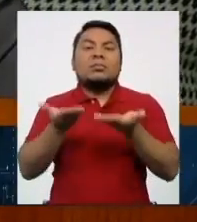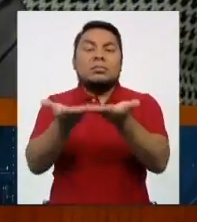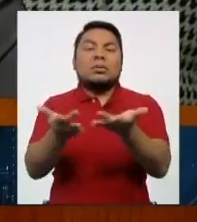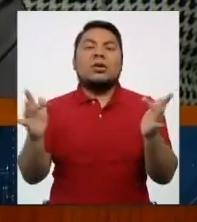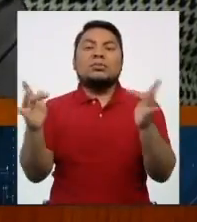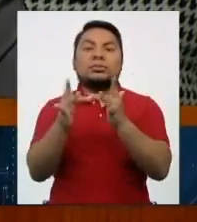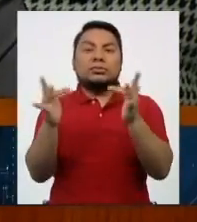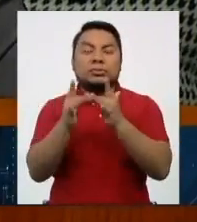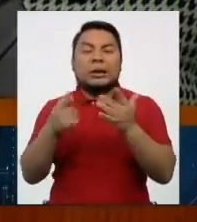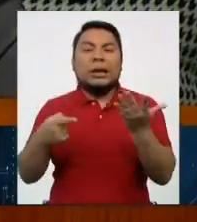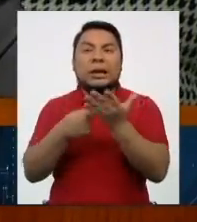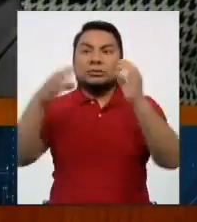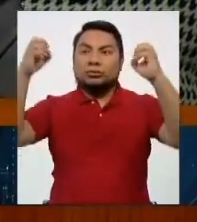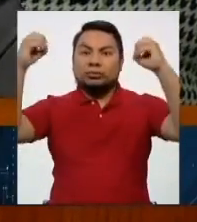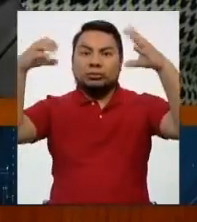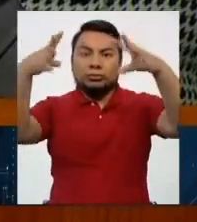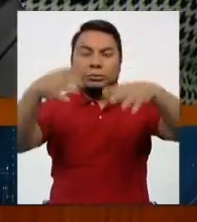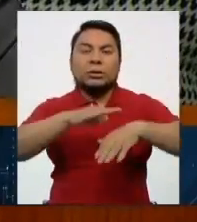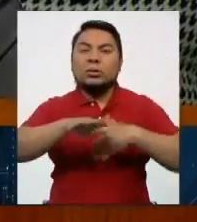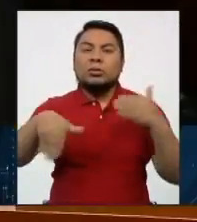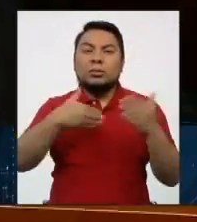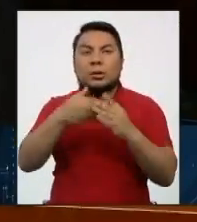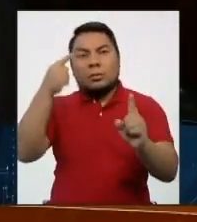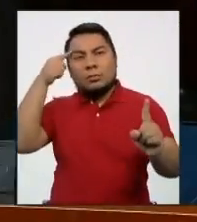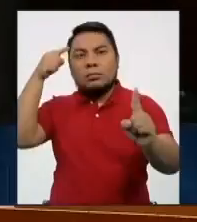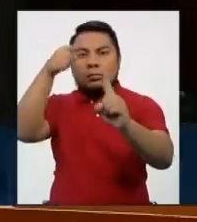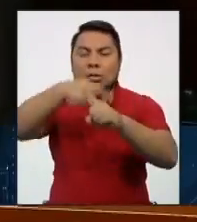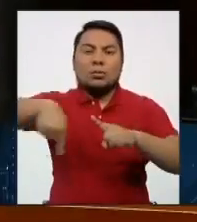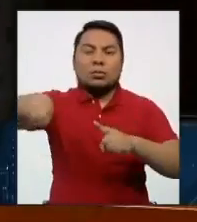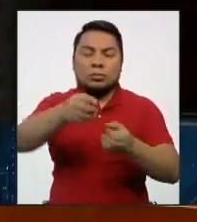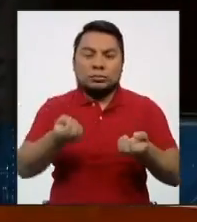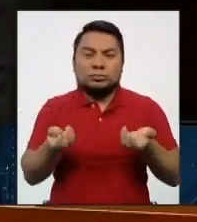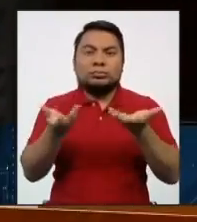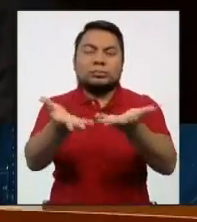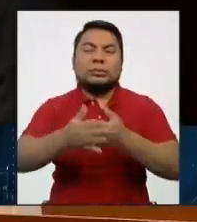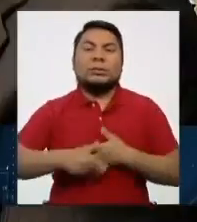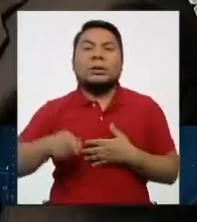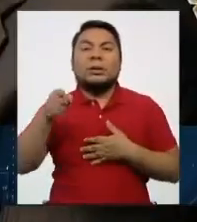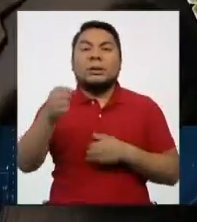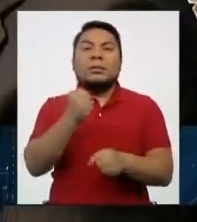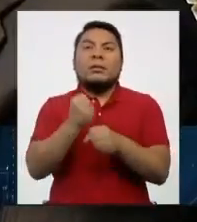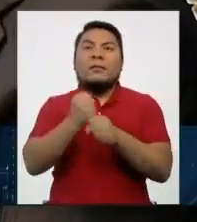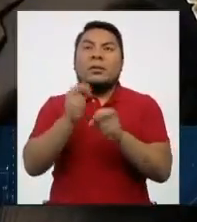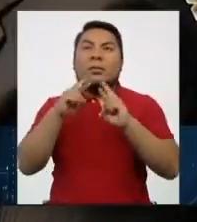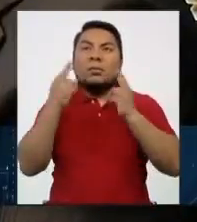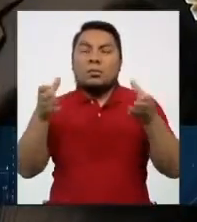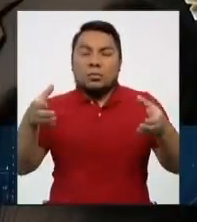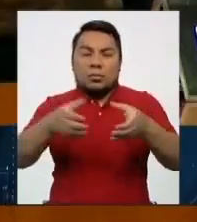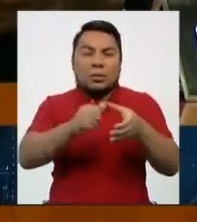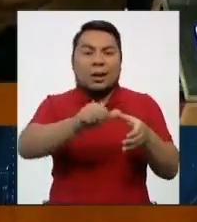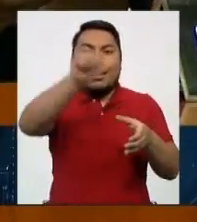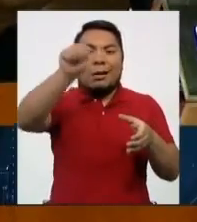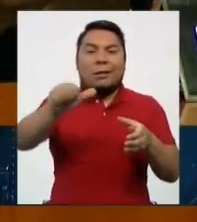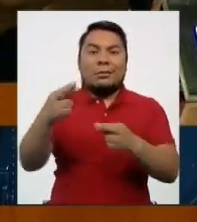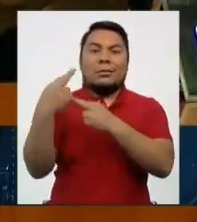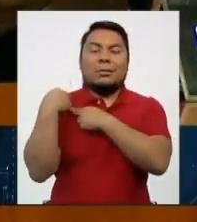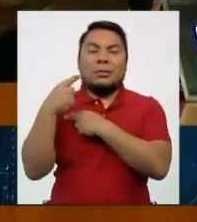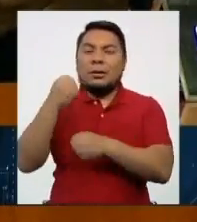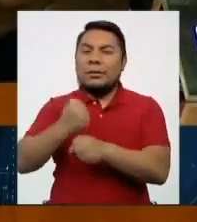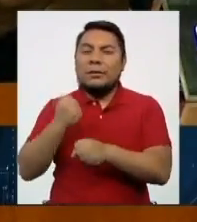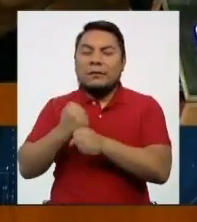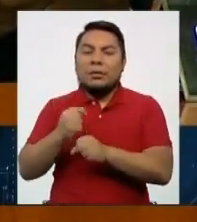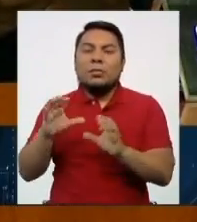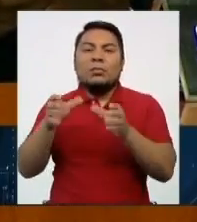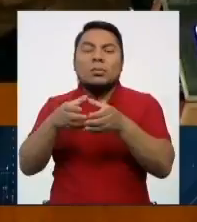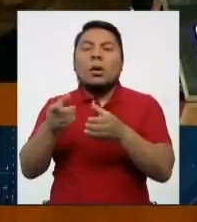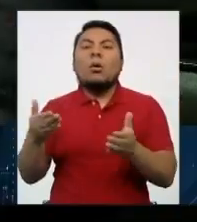interconexión eléctrica apuntan en esa dirección. Destacó que la gestión conjunta ante desastres naturales y el reinicio de las labores del Comité